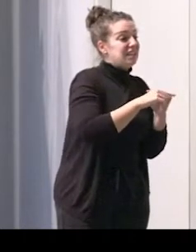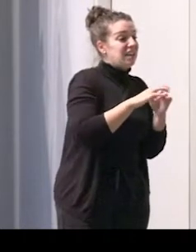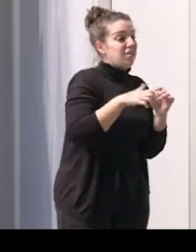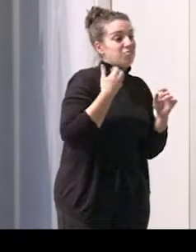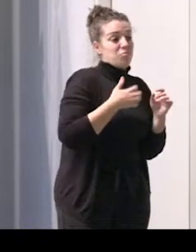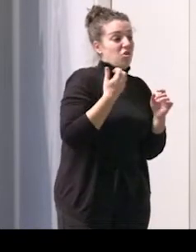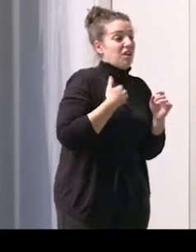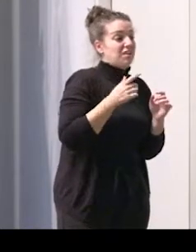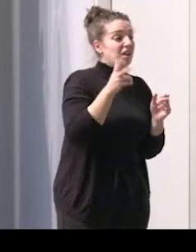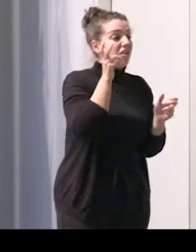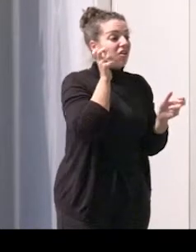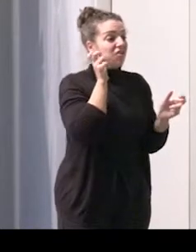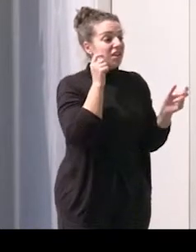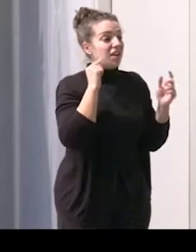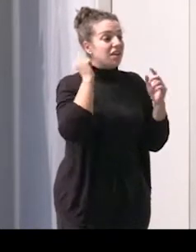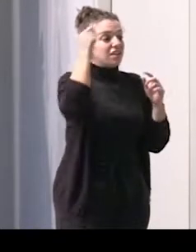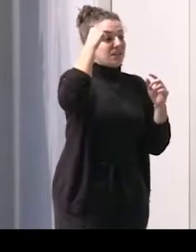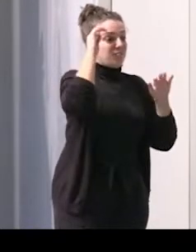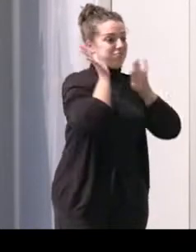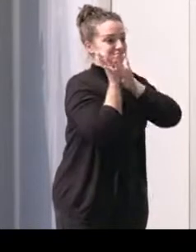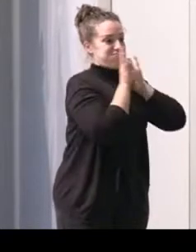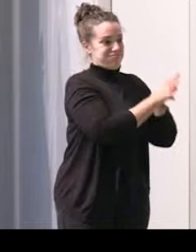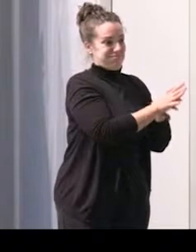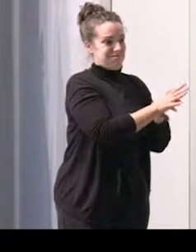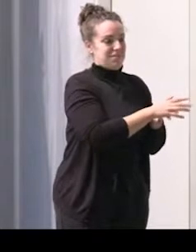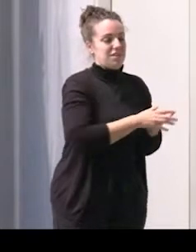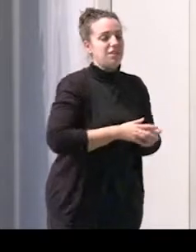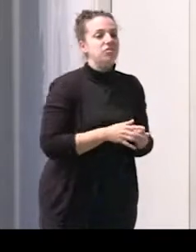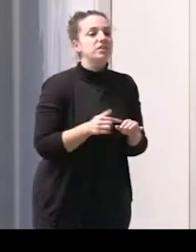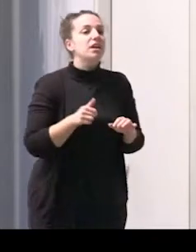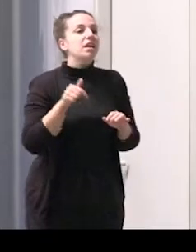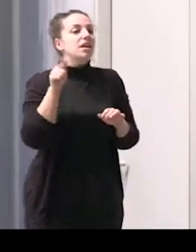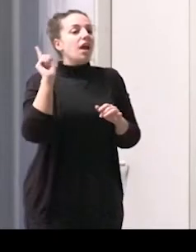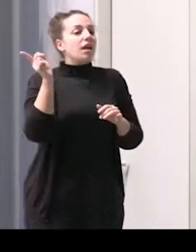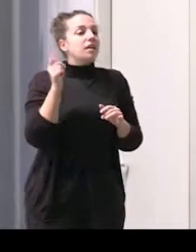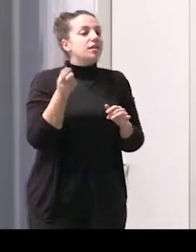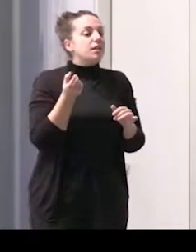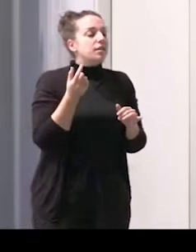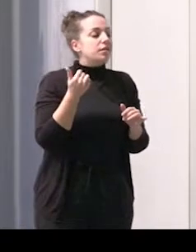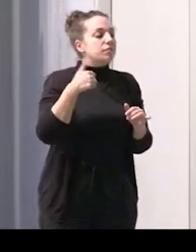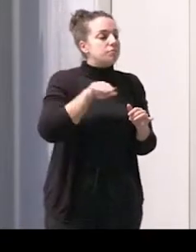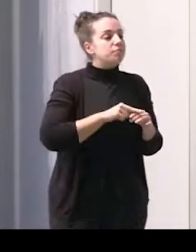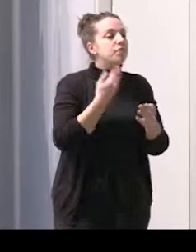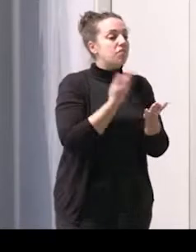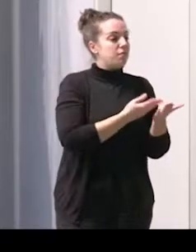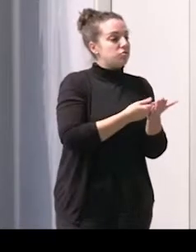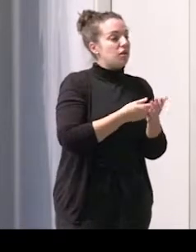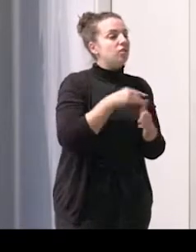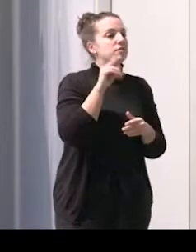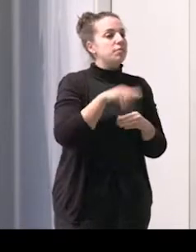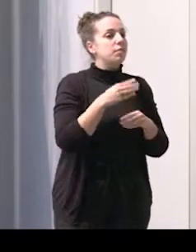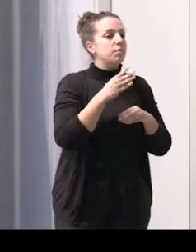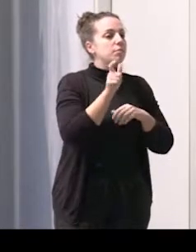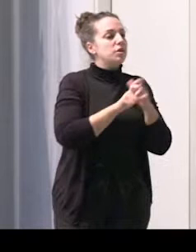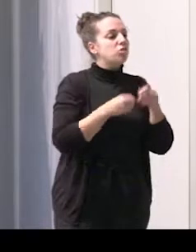Bueno, en definitiva, este beneficio que se puede ver en estas simulaciones lo hemos demostrado en usuarios de implante coclear. Y con esto